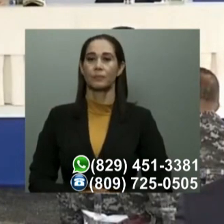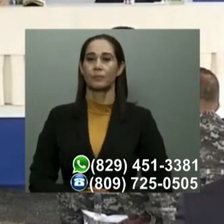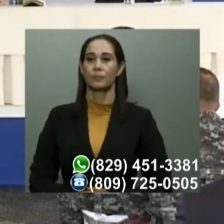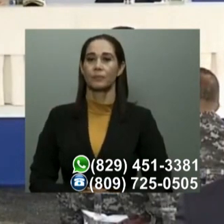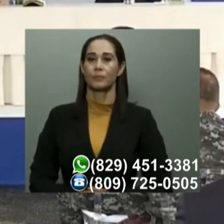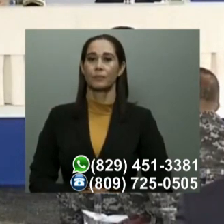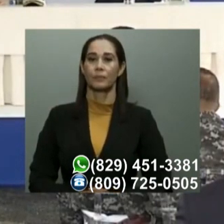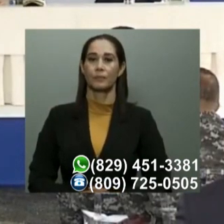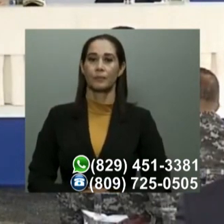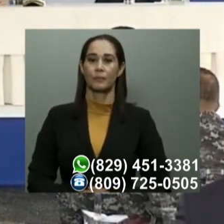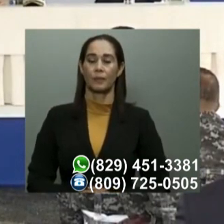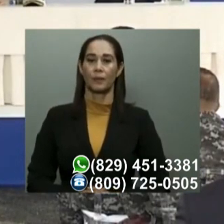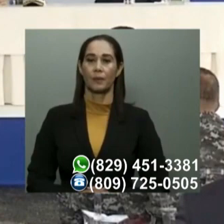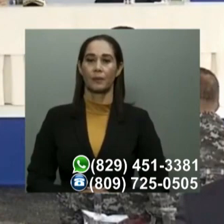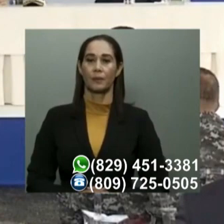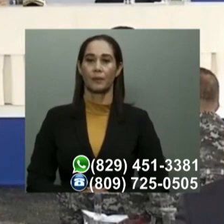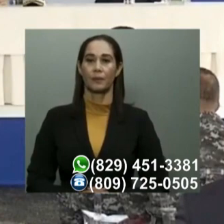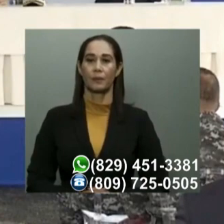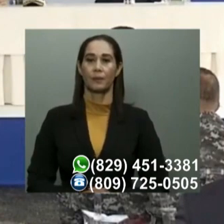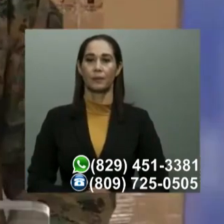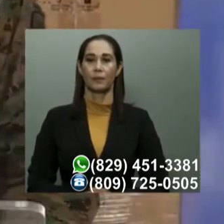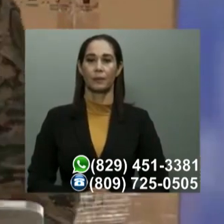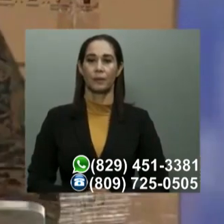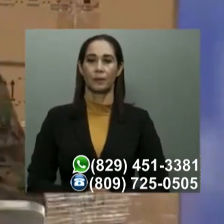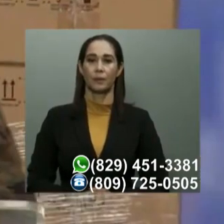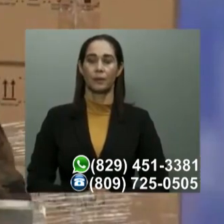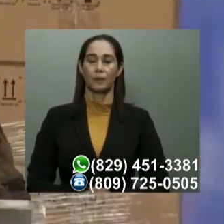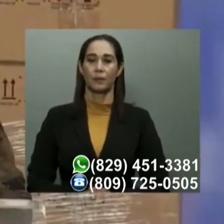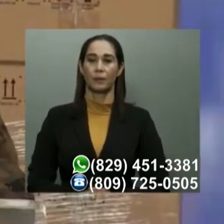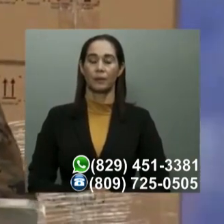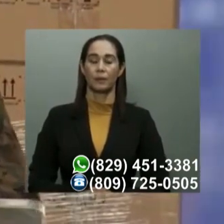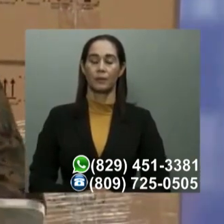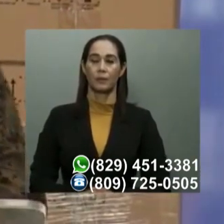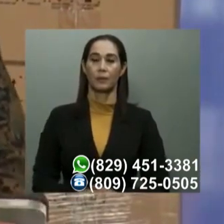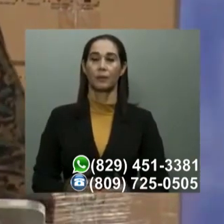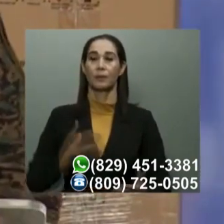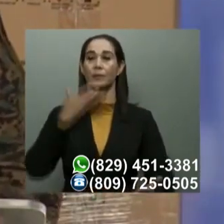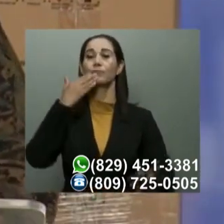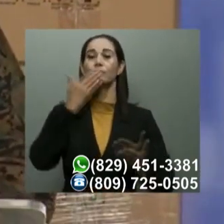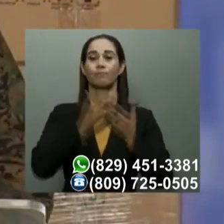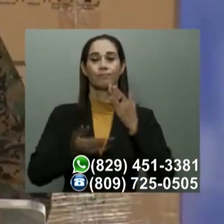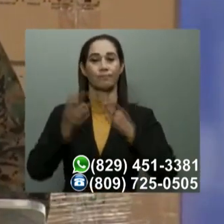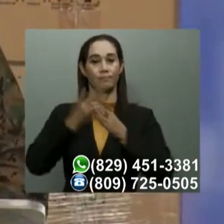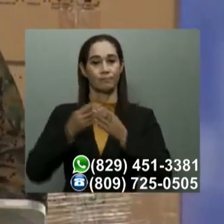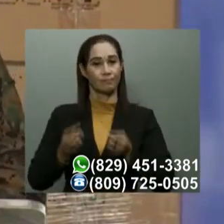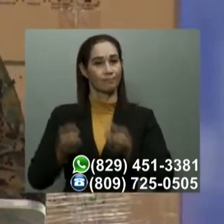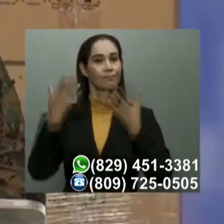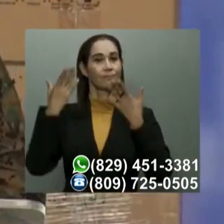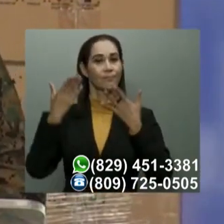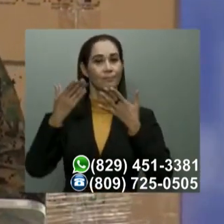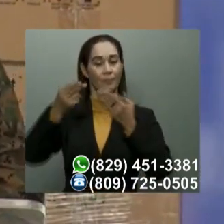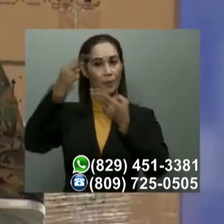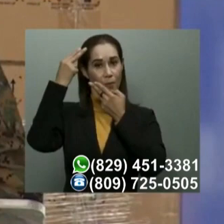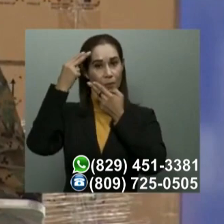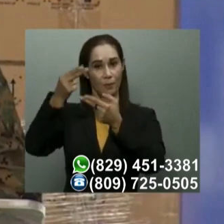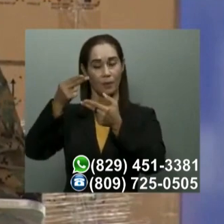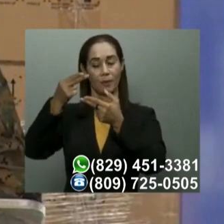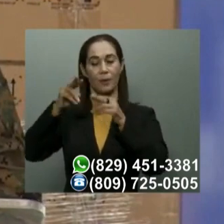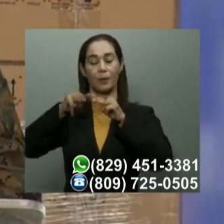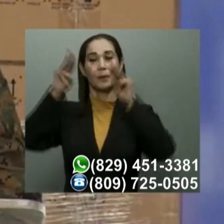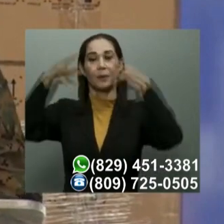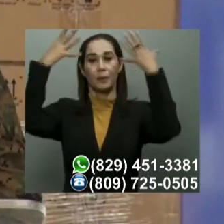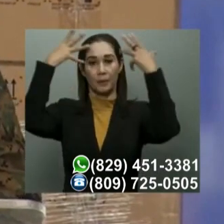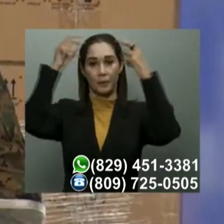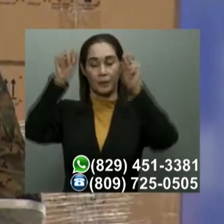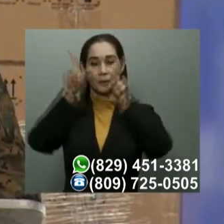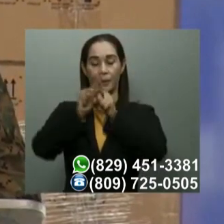ahí hay algunas declaraciones vamos a verlas antes de comenzar las rondas de comentario adelante vamos a ver